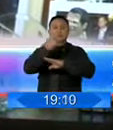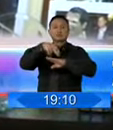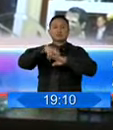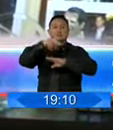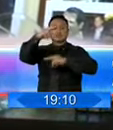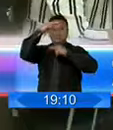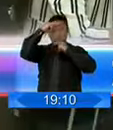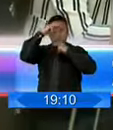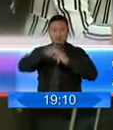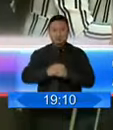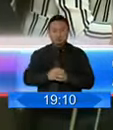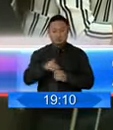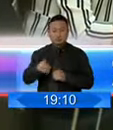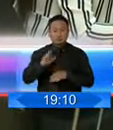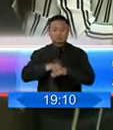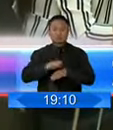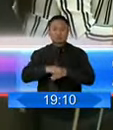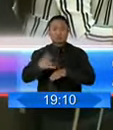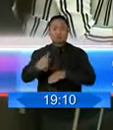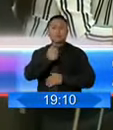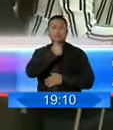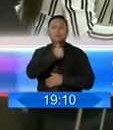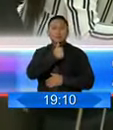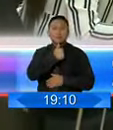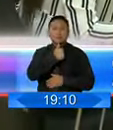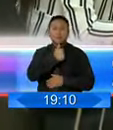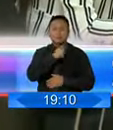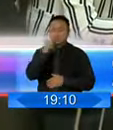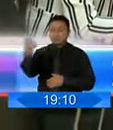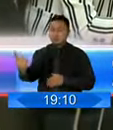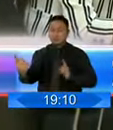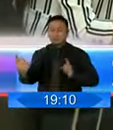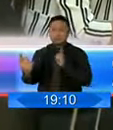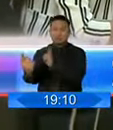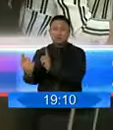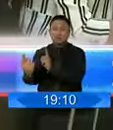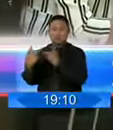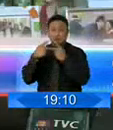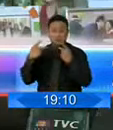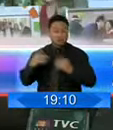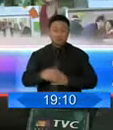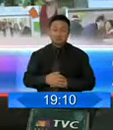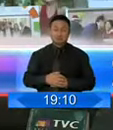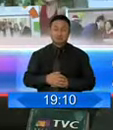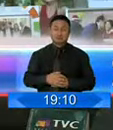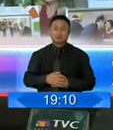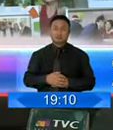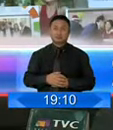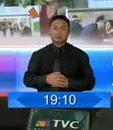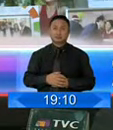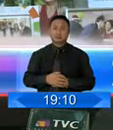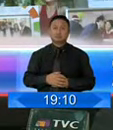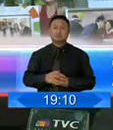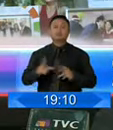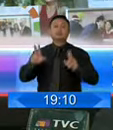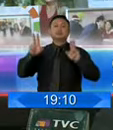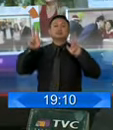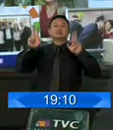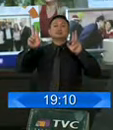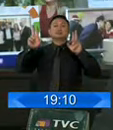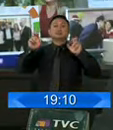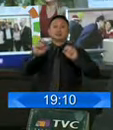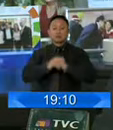de noticias fue de carácter privado entre las partes y no público. El tema de la destitución, por cierto,